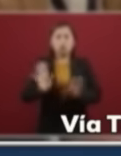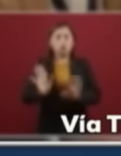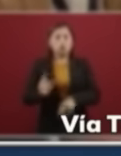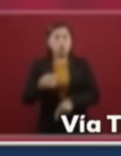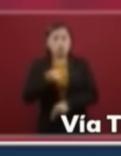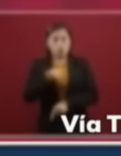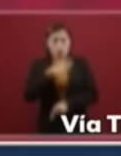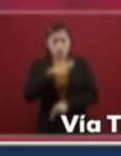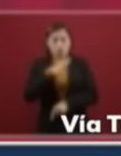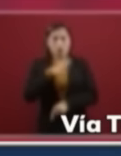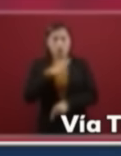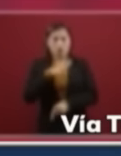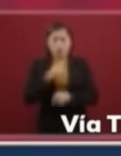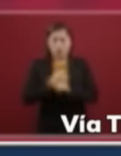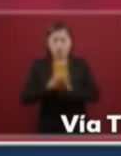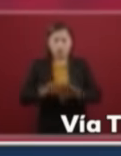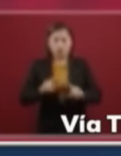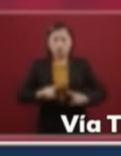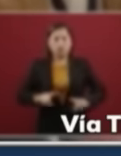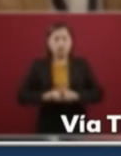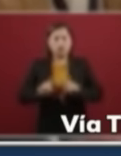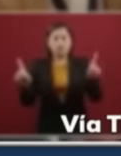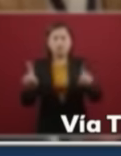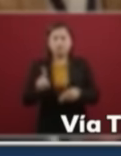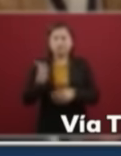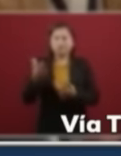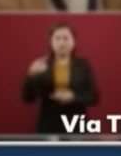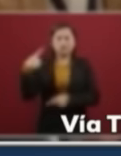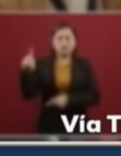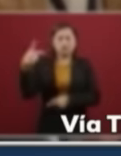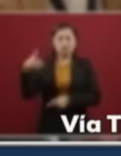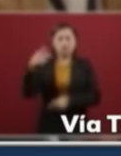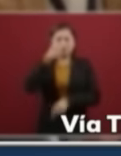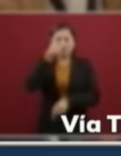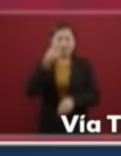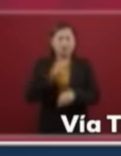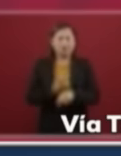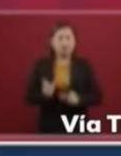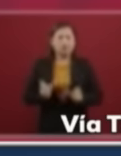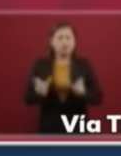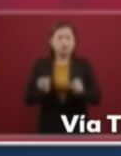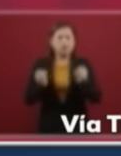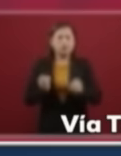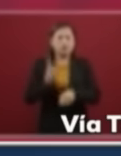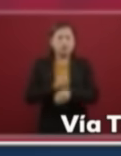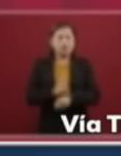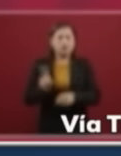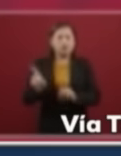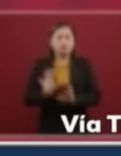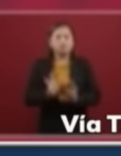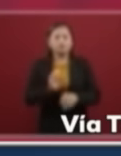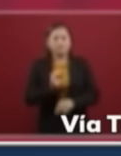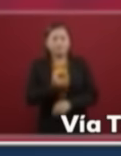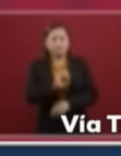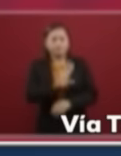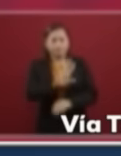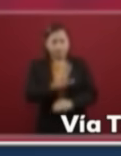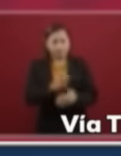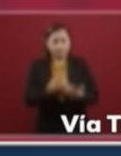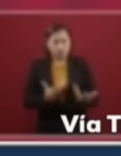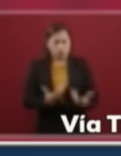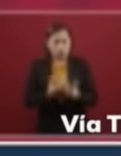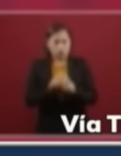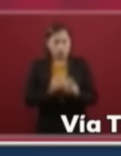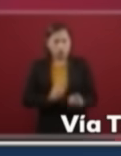ir, presentarme y preguntar. Y fueron 20 minutos de intercambio con el presidente López Obrador. Yo creo que lo más importante, Chumel, era